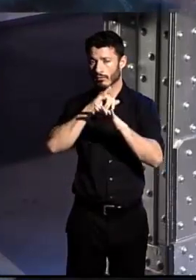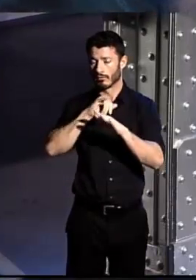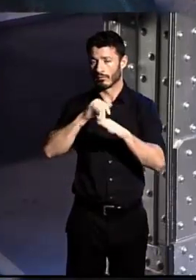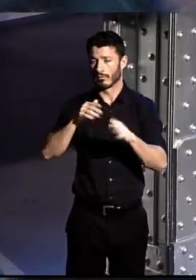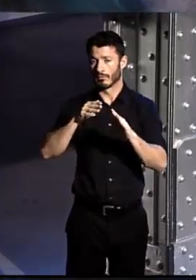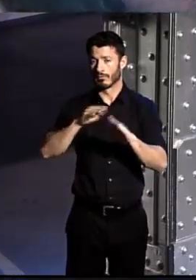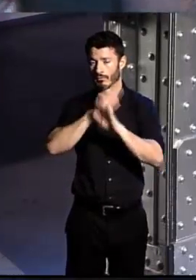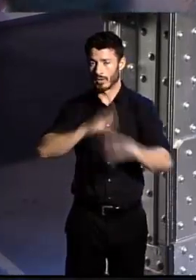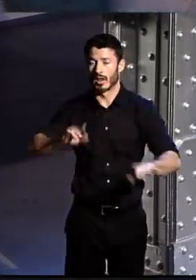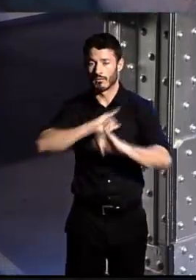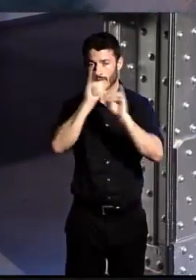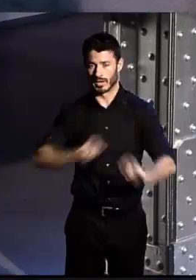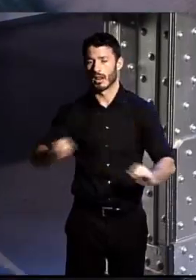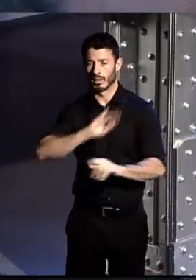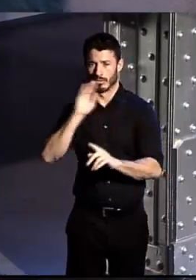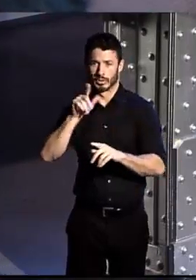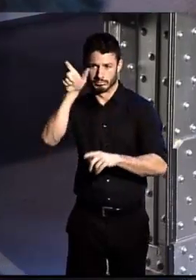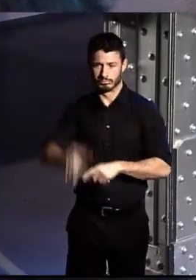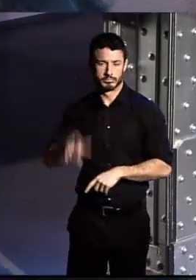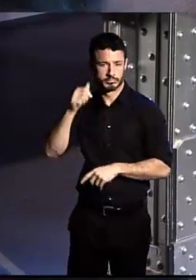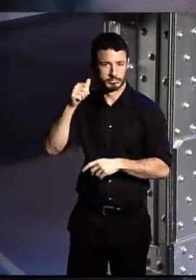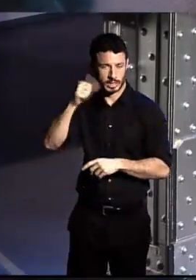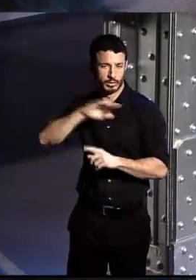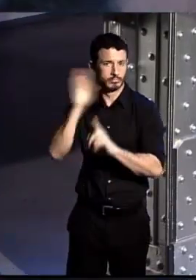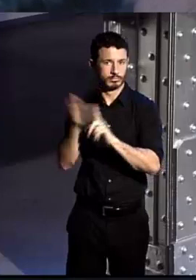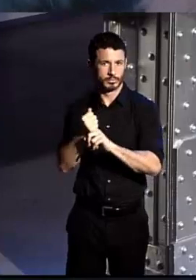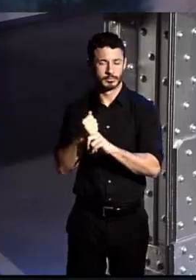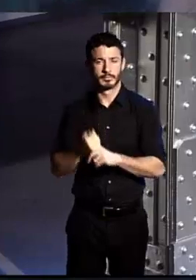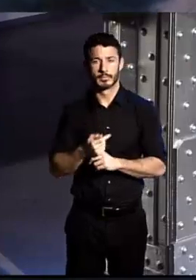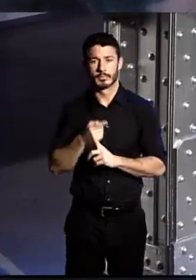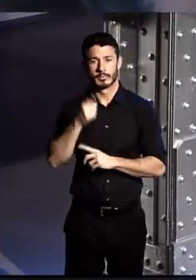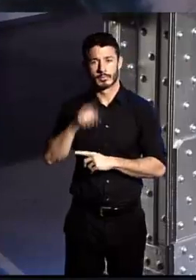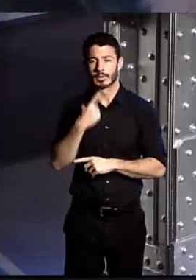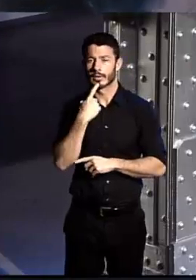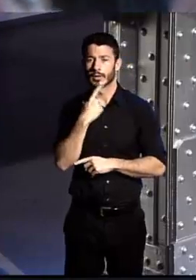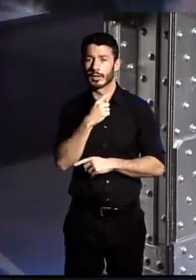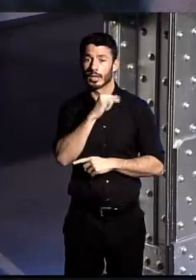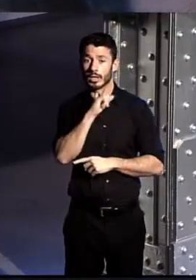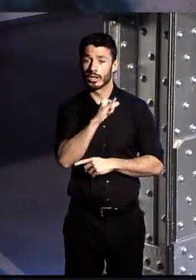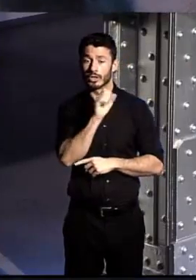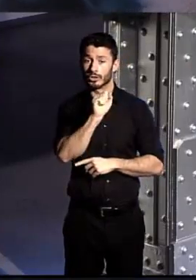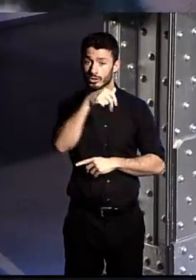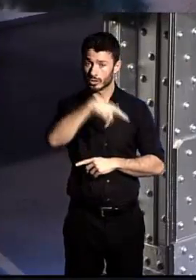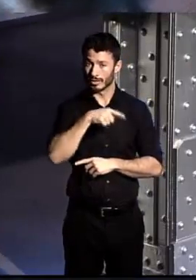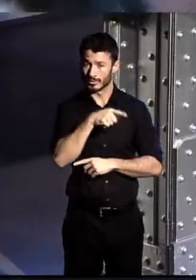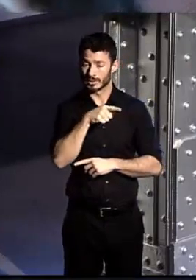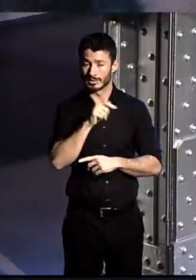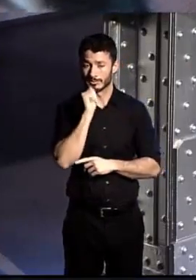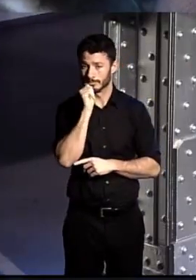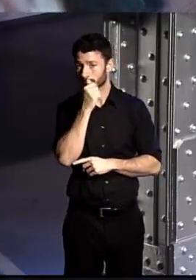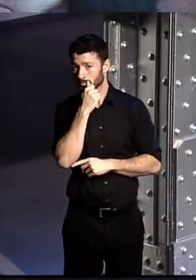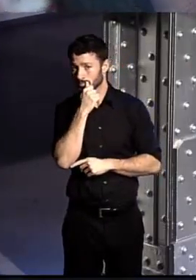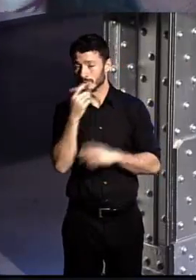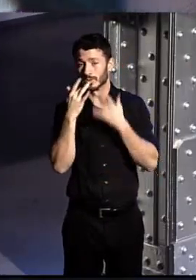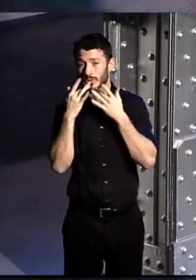Hablabas de George Sand. George Sand, que tuvo que tener un seudónimo de varón, que tuvo que vivir como un